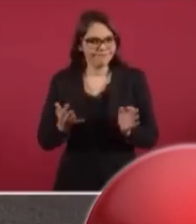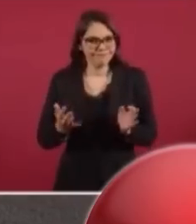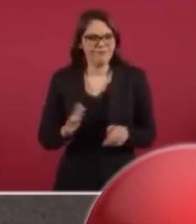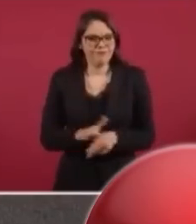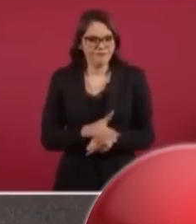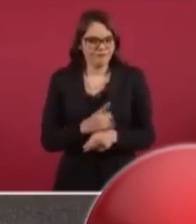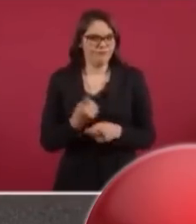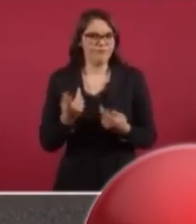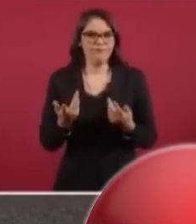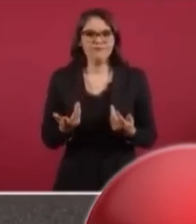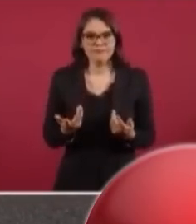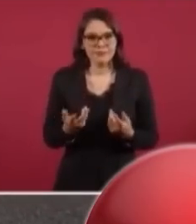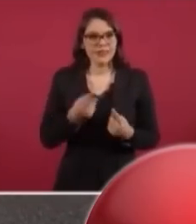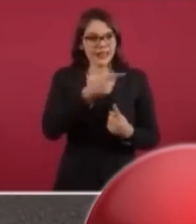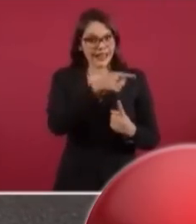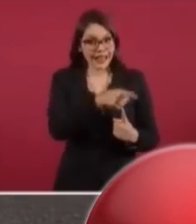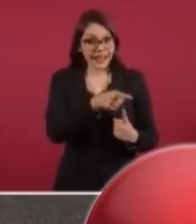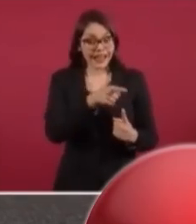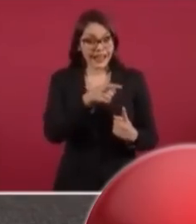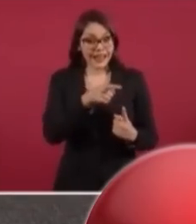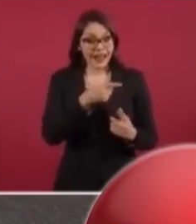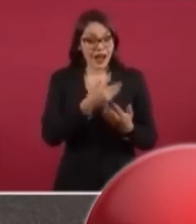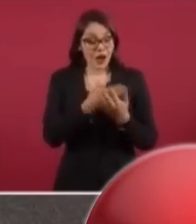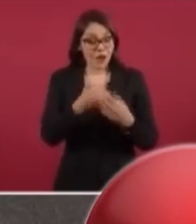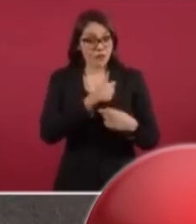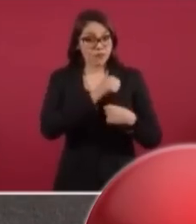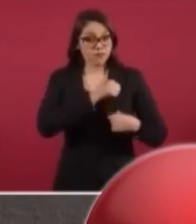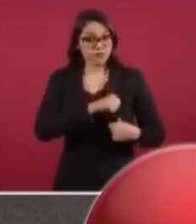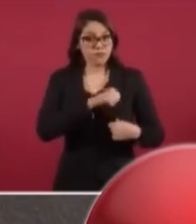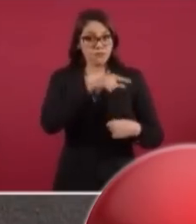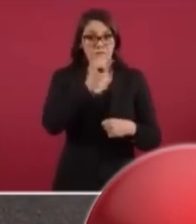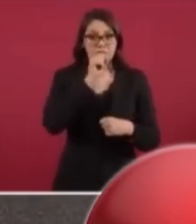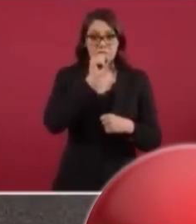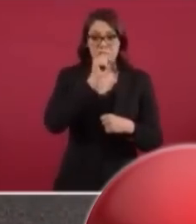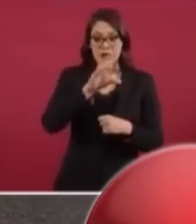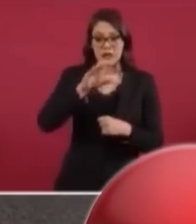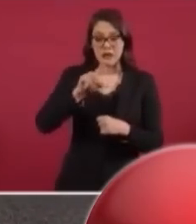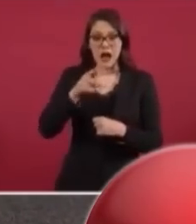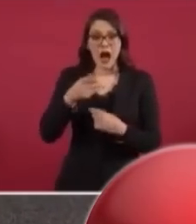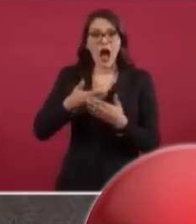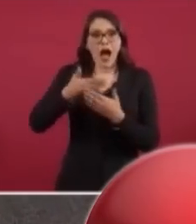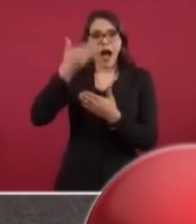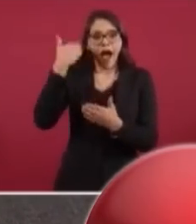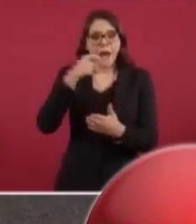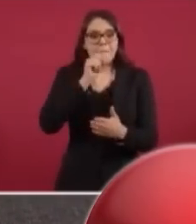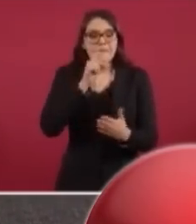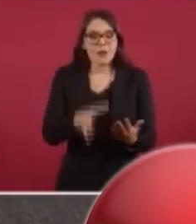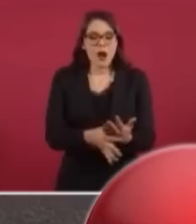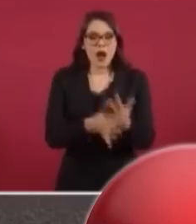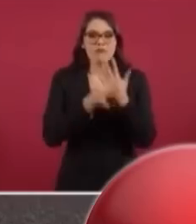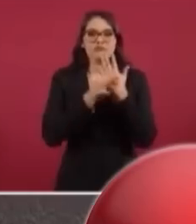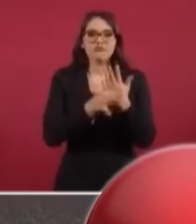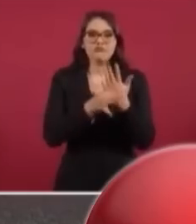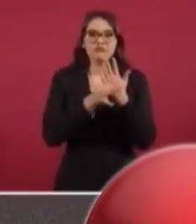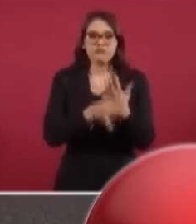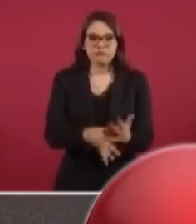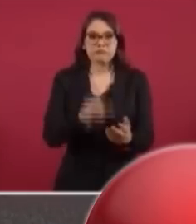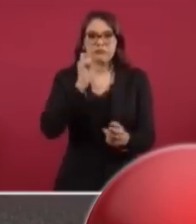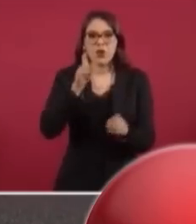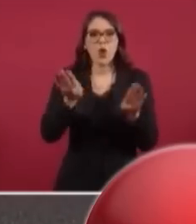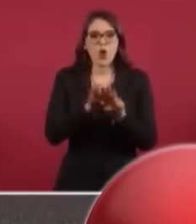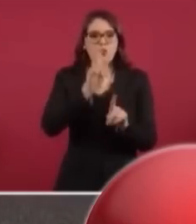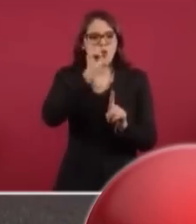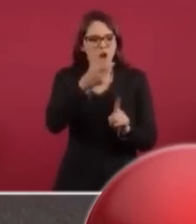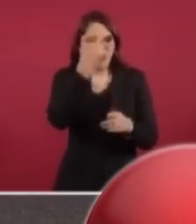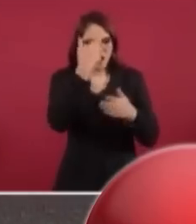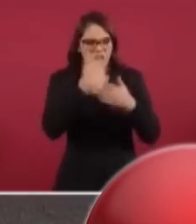porque va a manejar esa oficina alguien que vivió en carne propia lo que es la